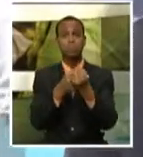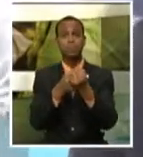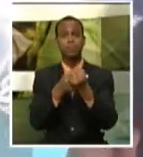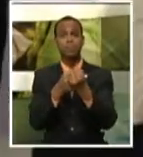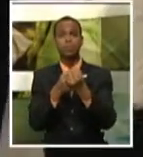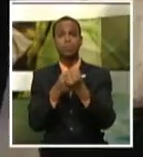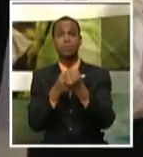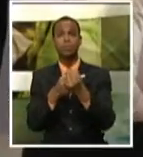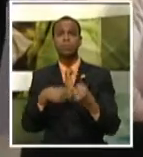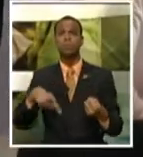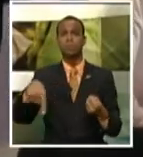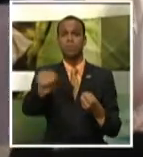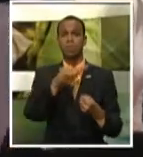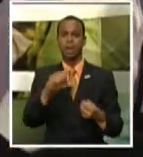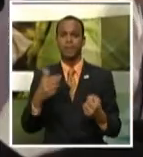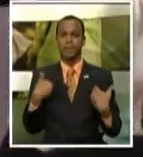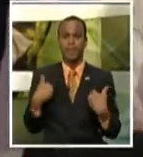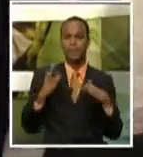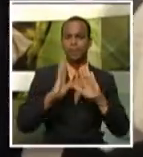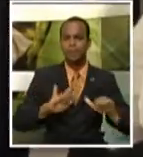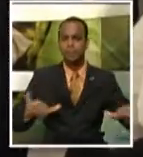que están cargadas de hijos